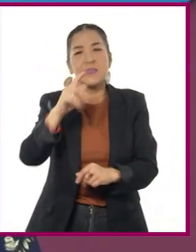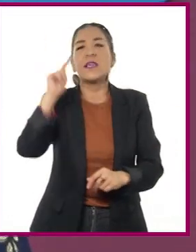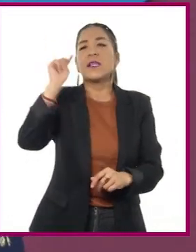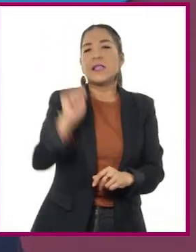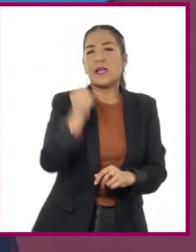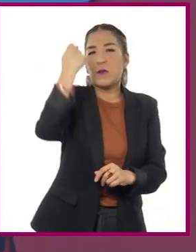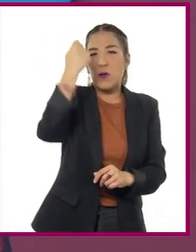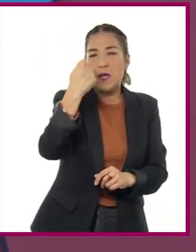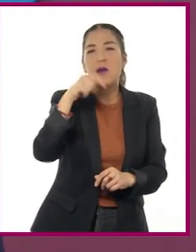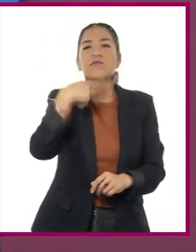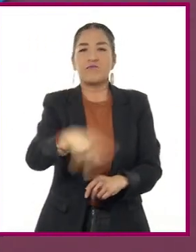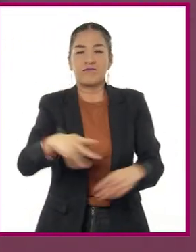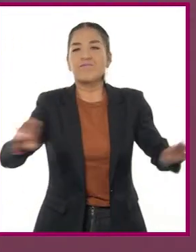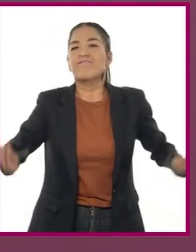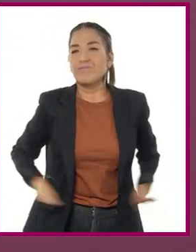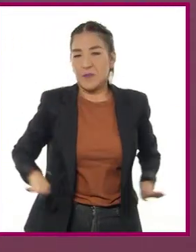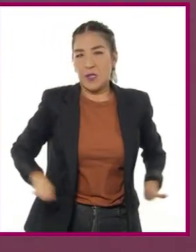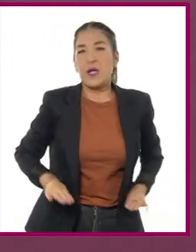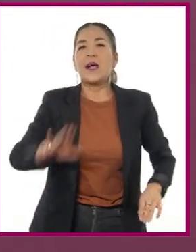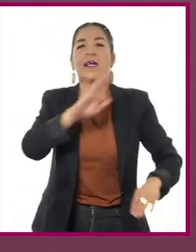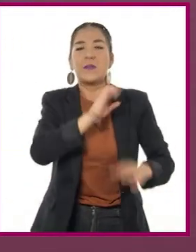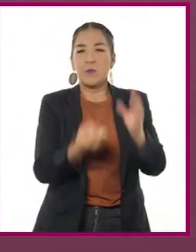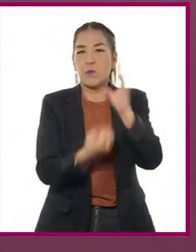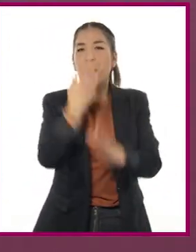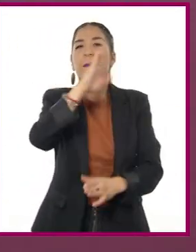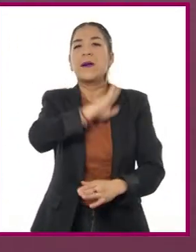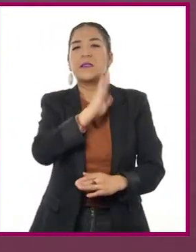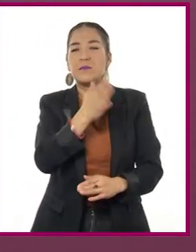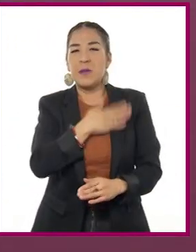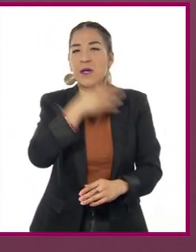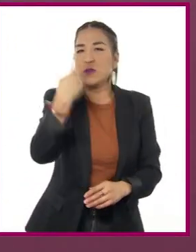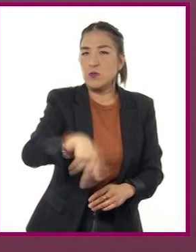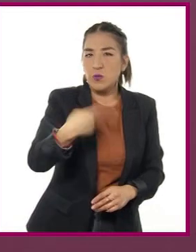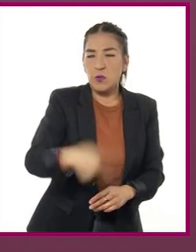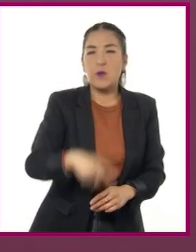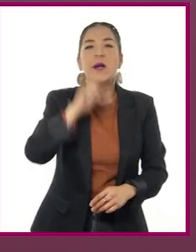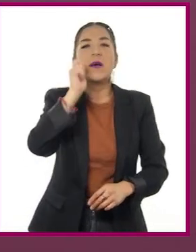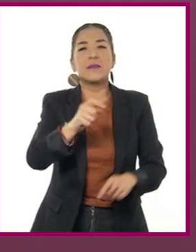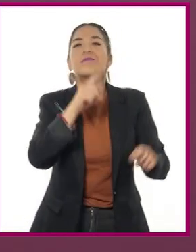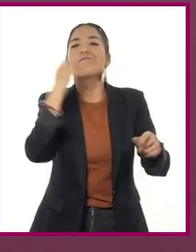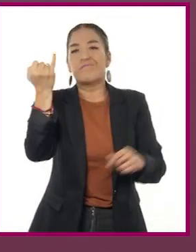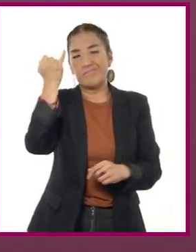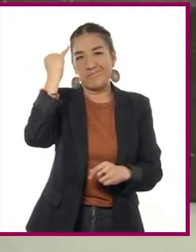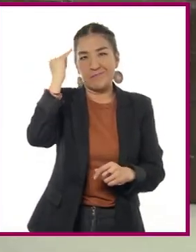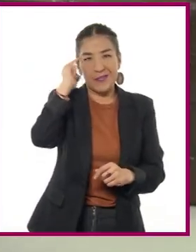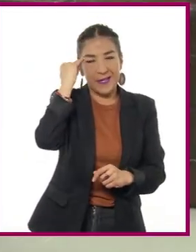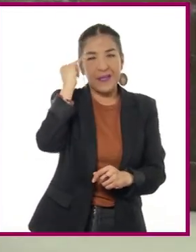tecnología propia de la Nueva España, donde figuraron sobre todo los criollos.